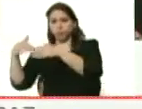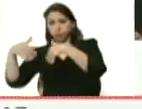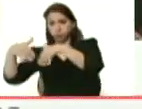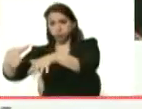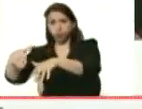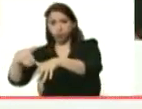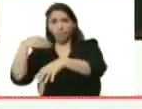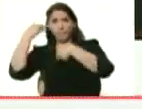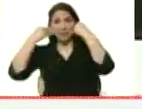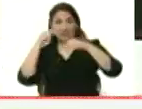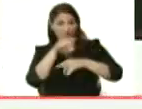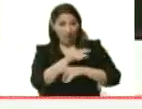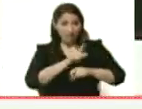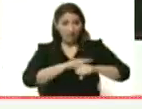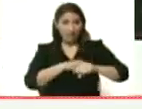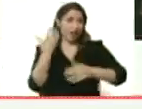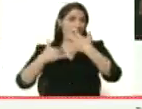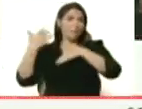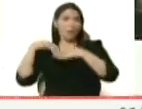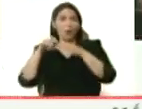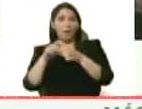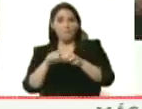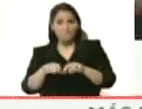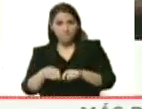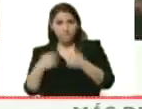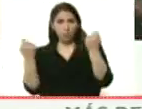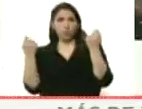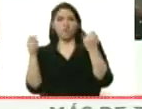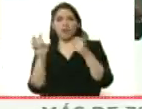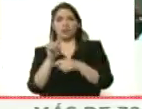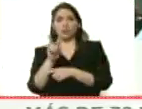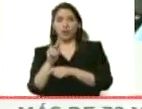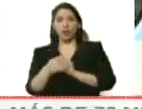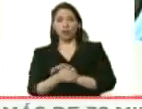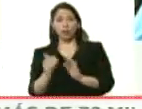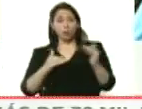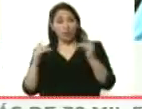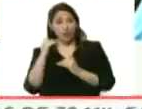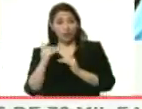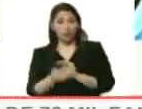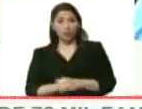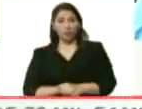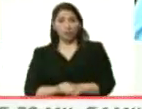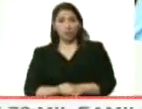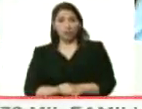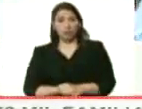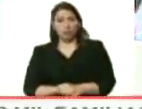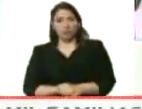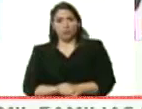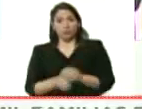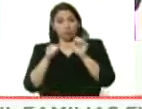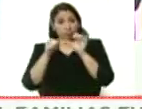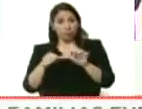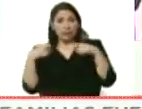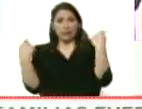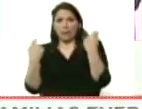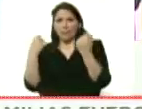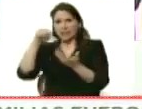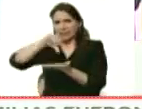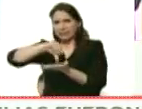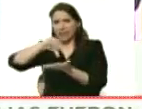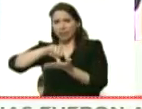pensaban en ese momento en la división de Venezuela. Superados quedaban los escollos de la campaña del centro